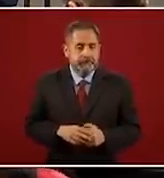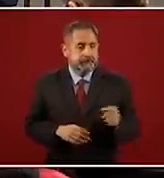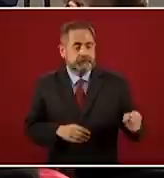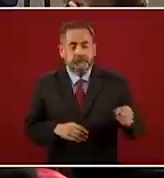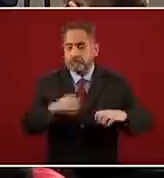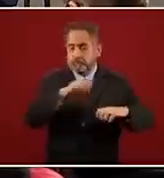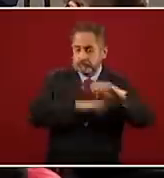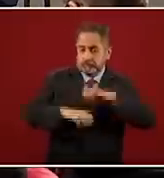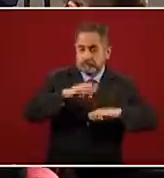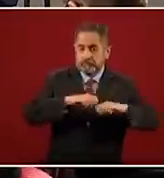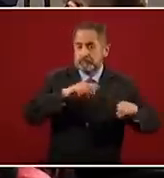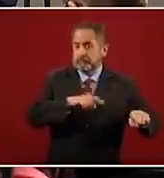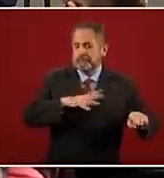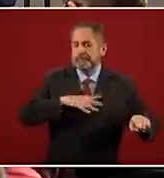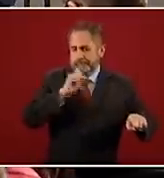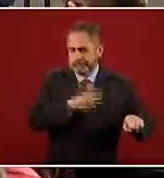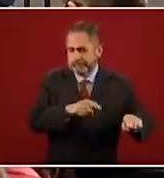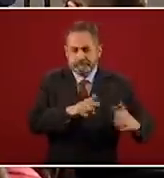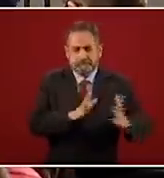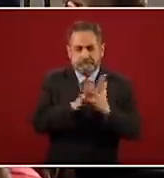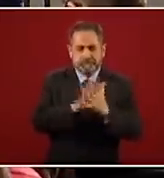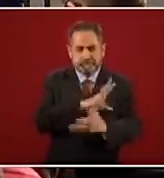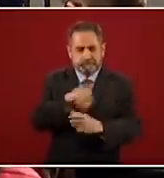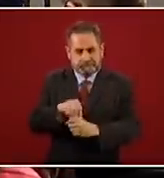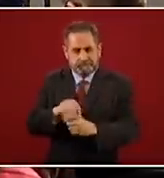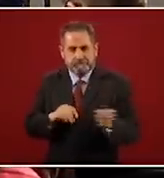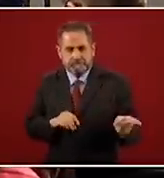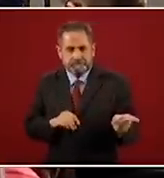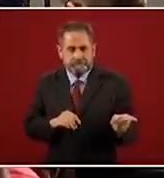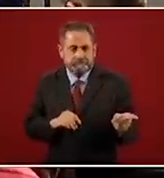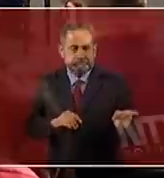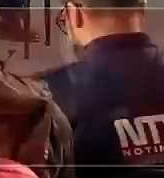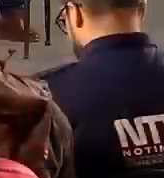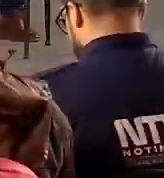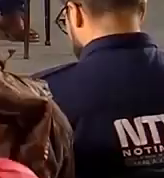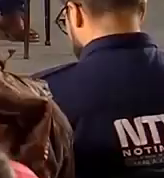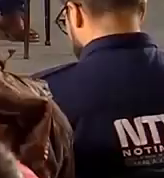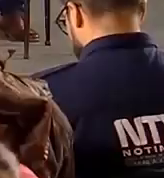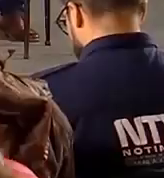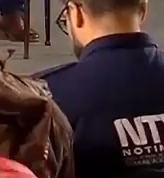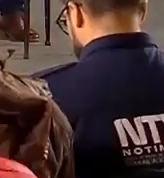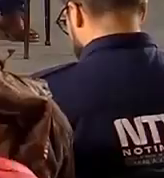las embajadas intervienen para